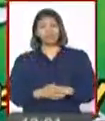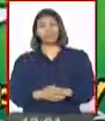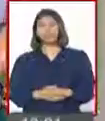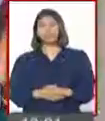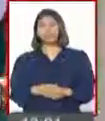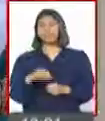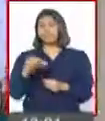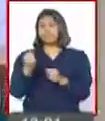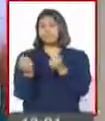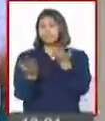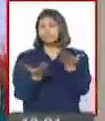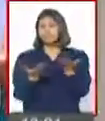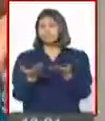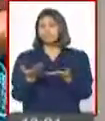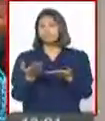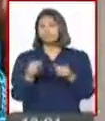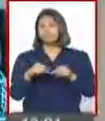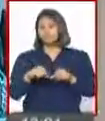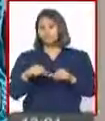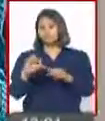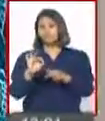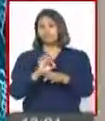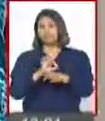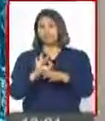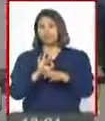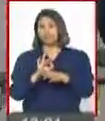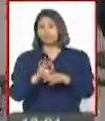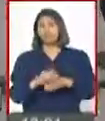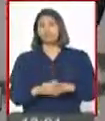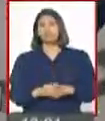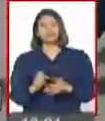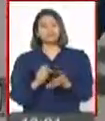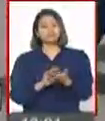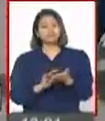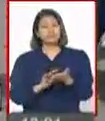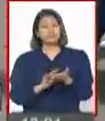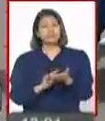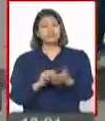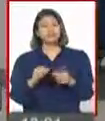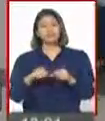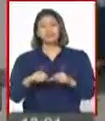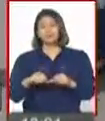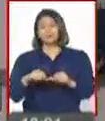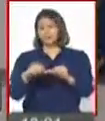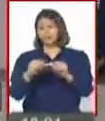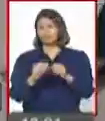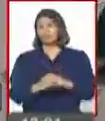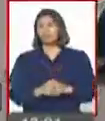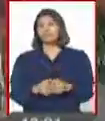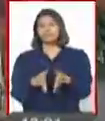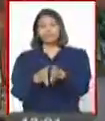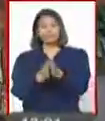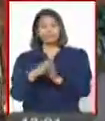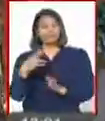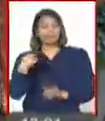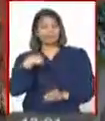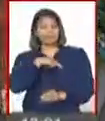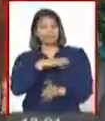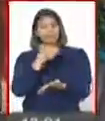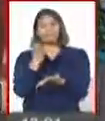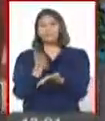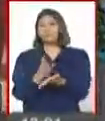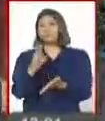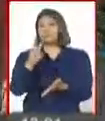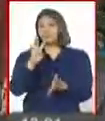los demás servicios están funcionando, lo que es internación, terapia, medicina, traumatología, emergencia, exigiendo nosotros con un paro